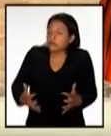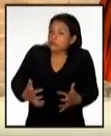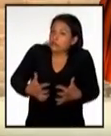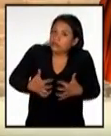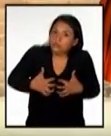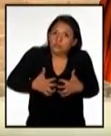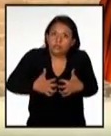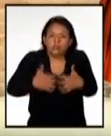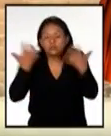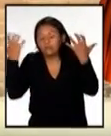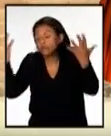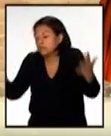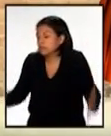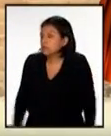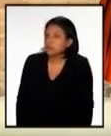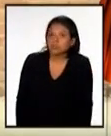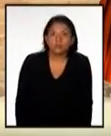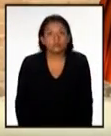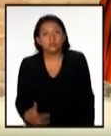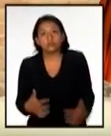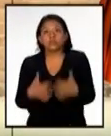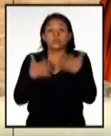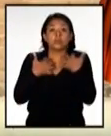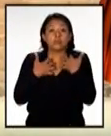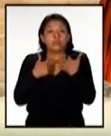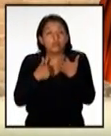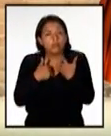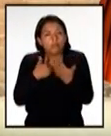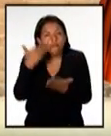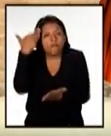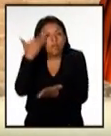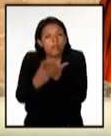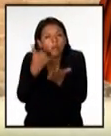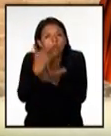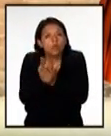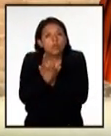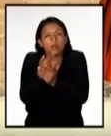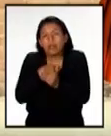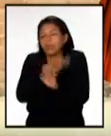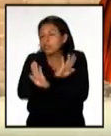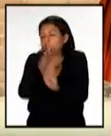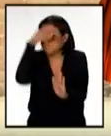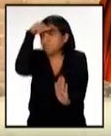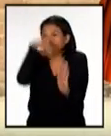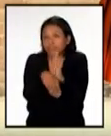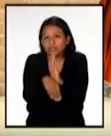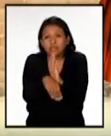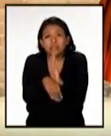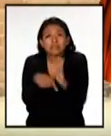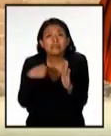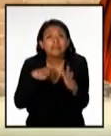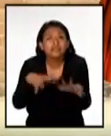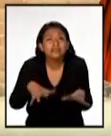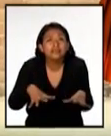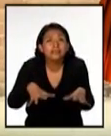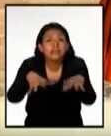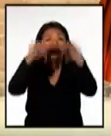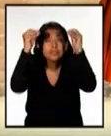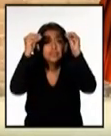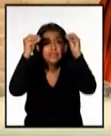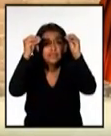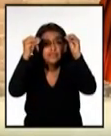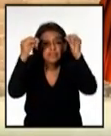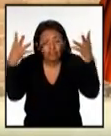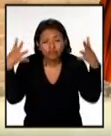furioso, furioso estoy. Lo único que me faltaba para perderlo todo. Mi circo de